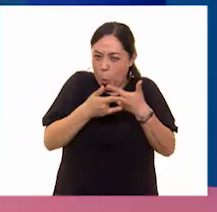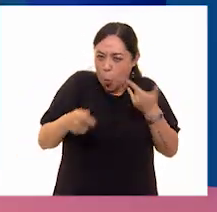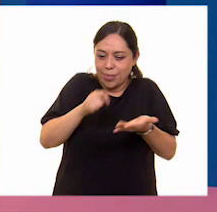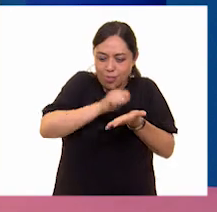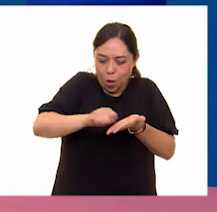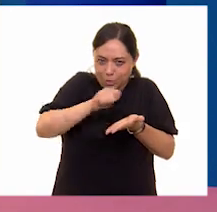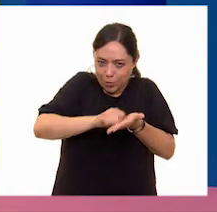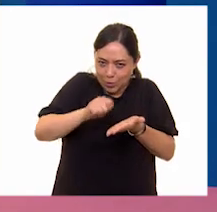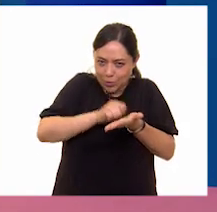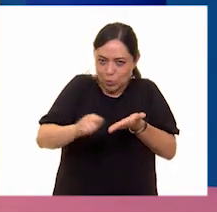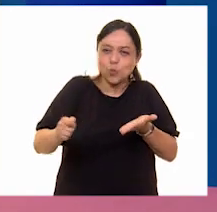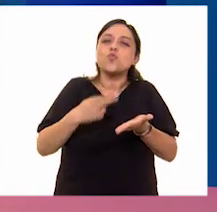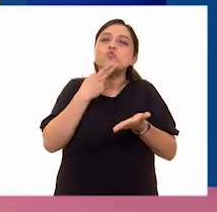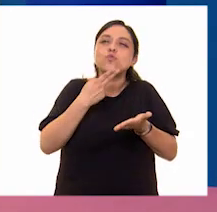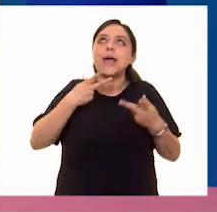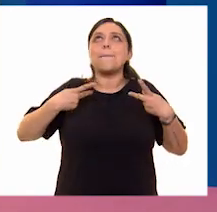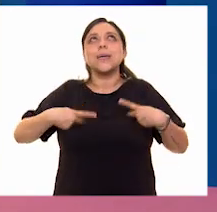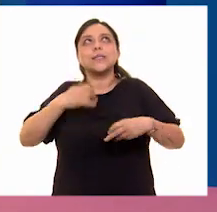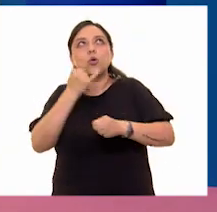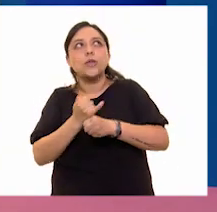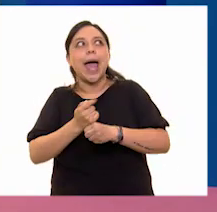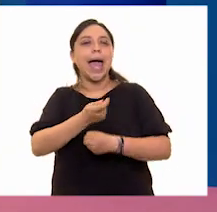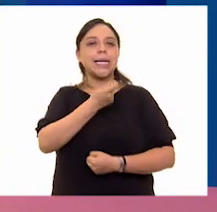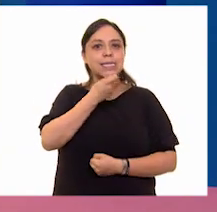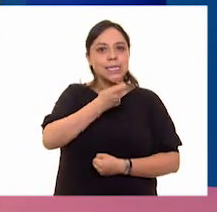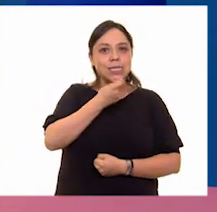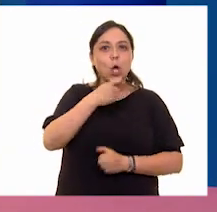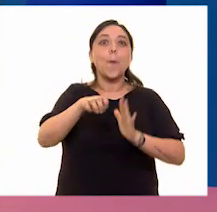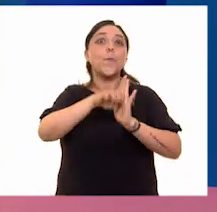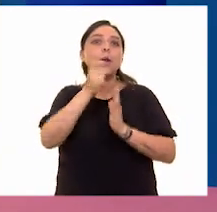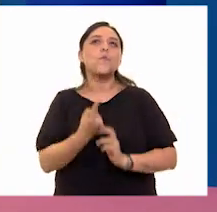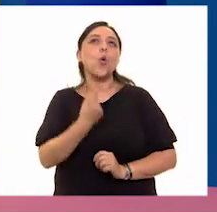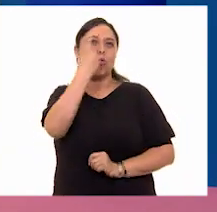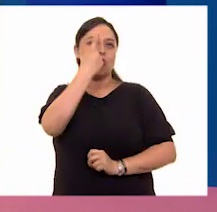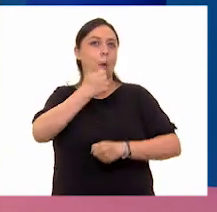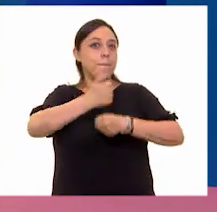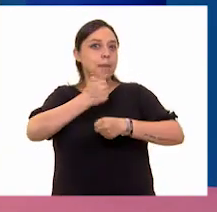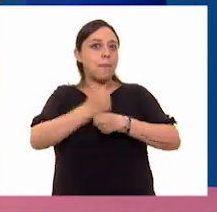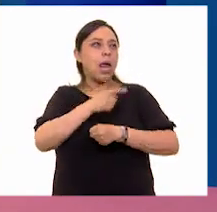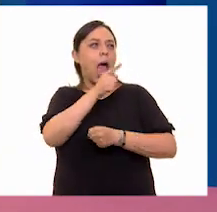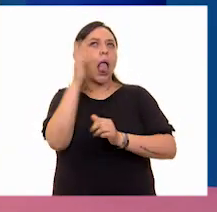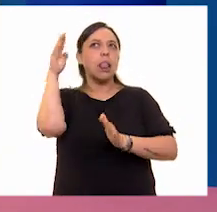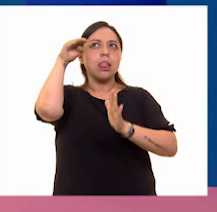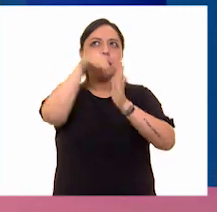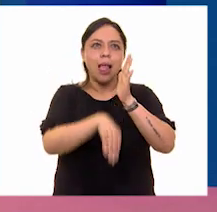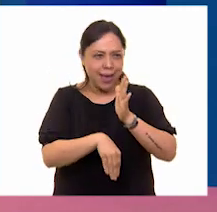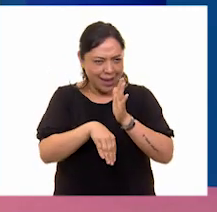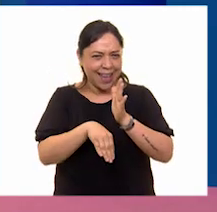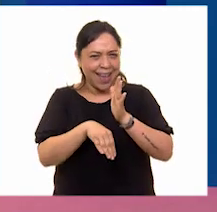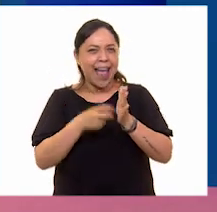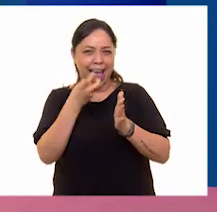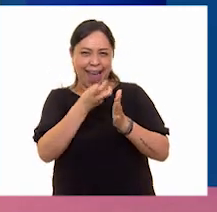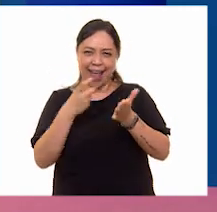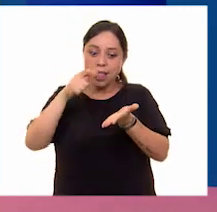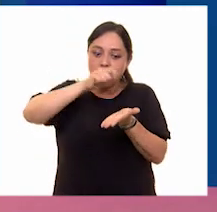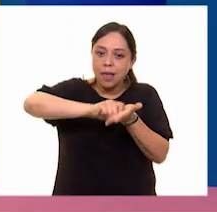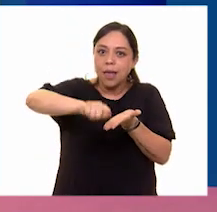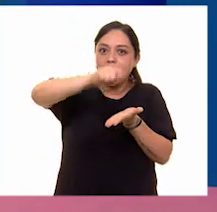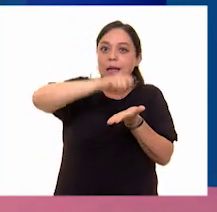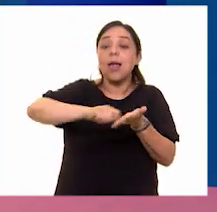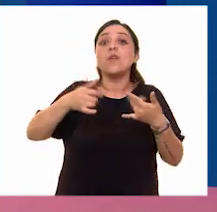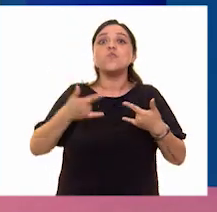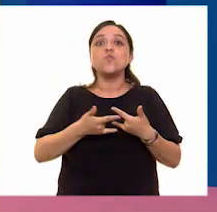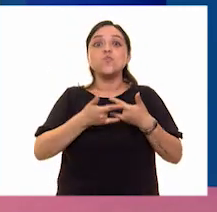y... por ejemplo, el personaje que reprobó en la primaria. Pero eso escribió ese